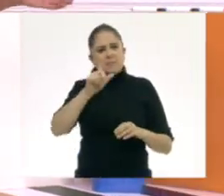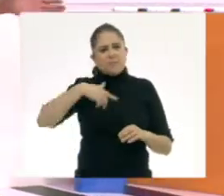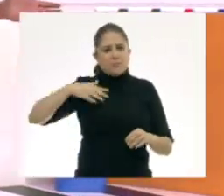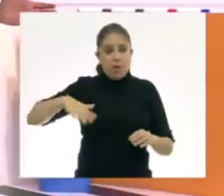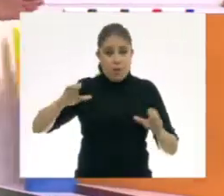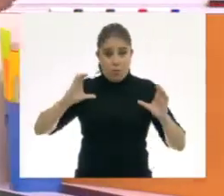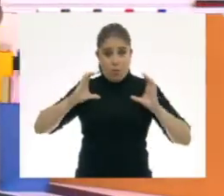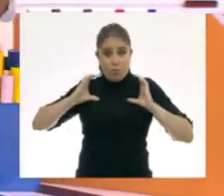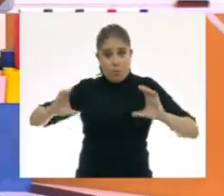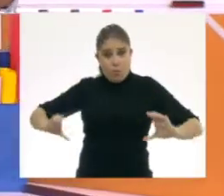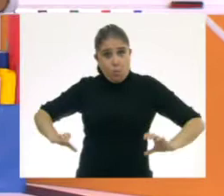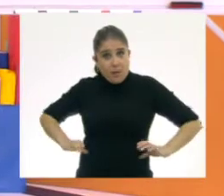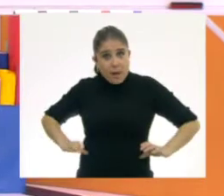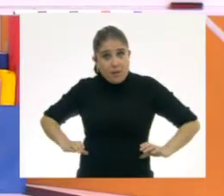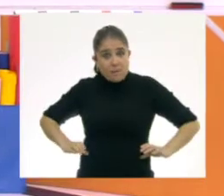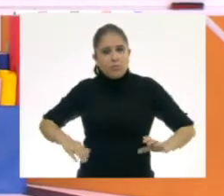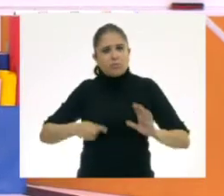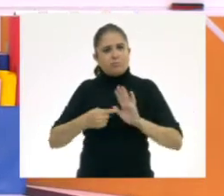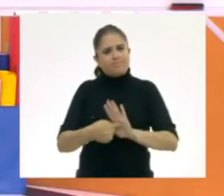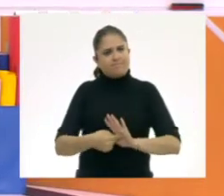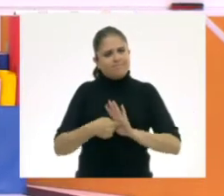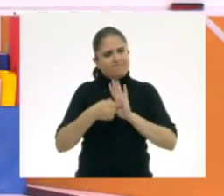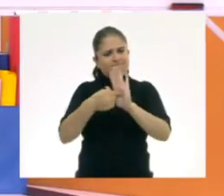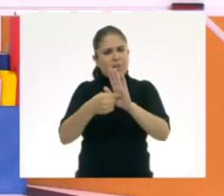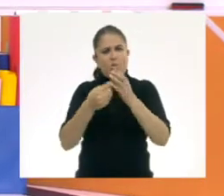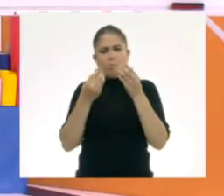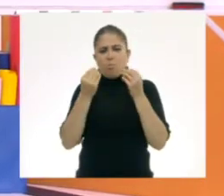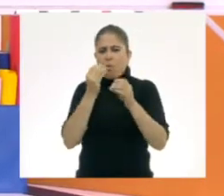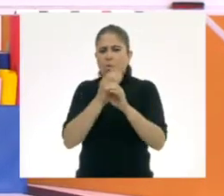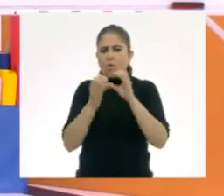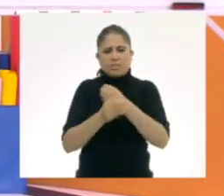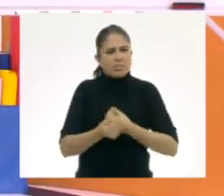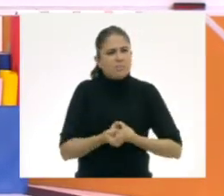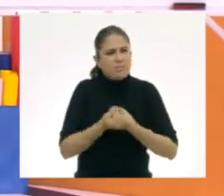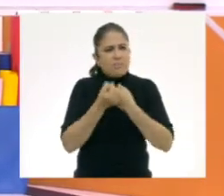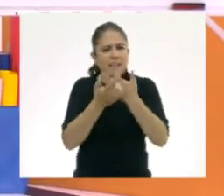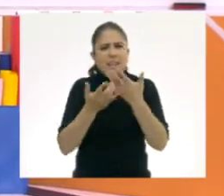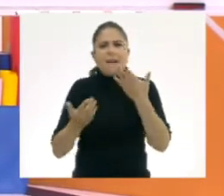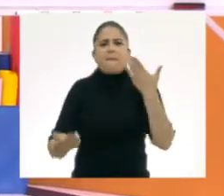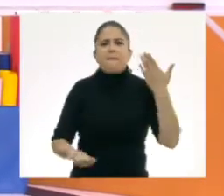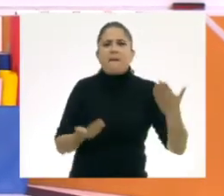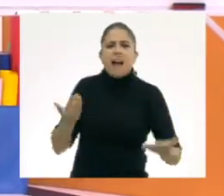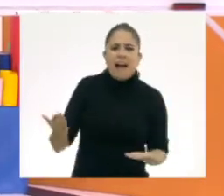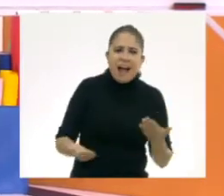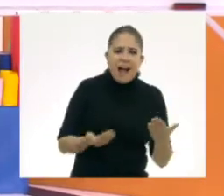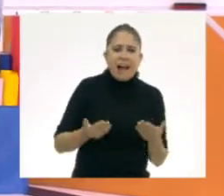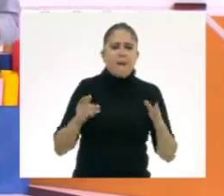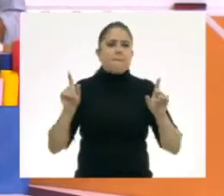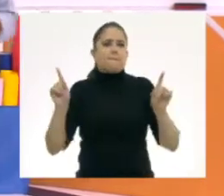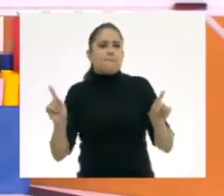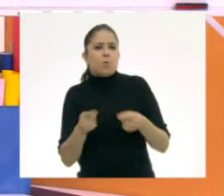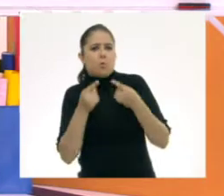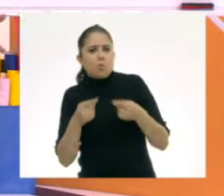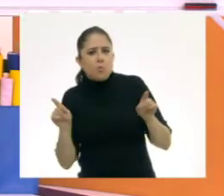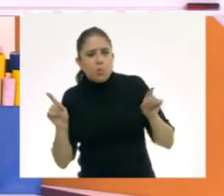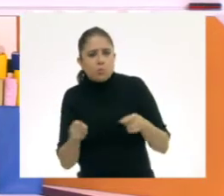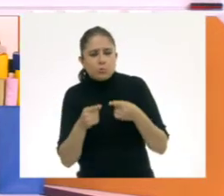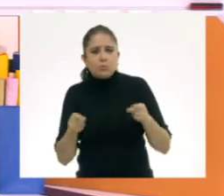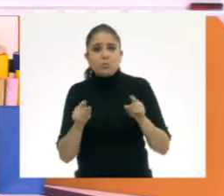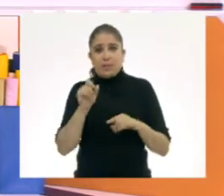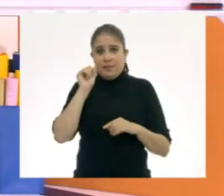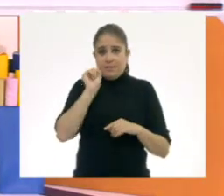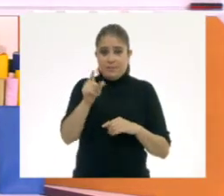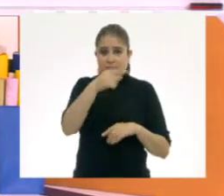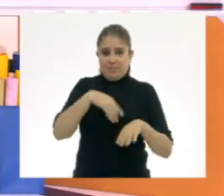el cuerpo expresa muchas cosas. Hace como el baile, ¿sí? Igual cuando en la música... A lo mejor también cuando